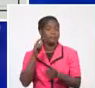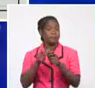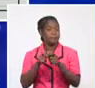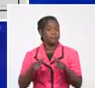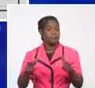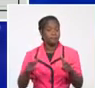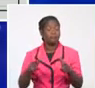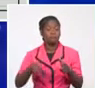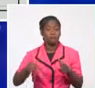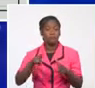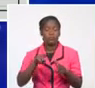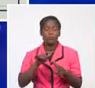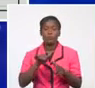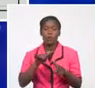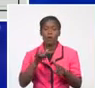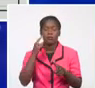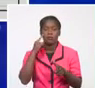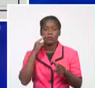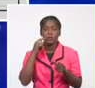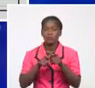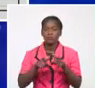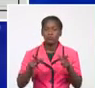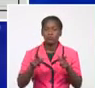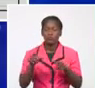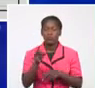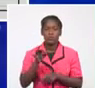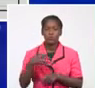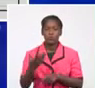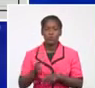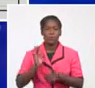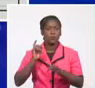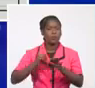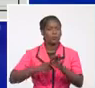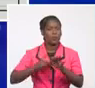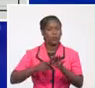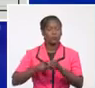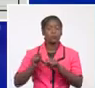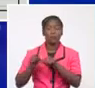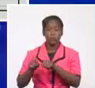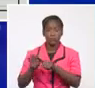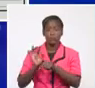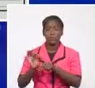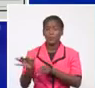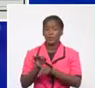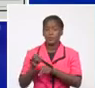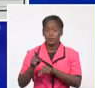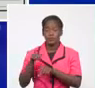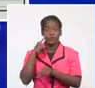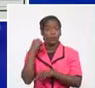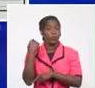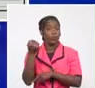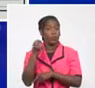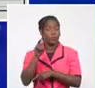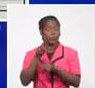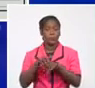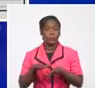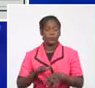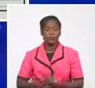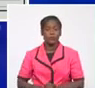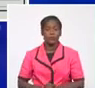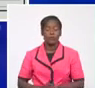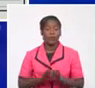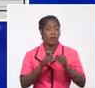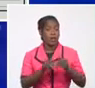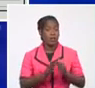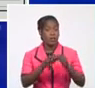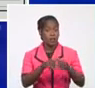mayor transmisión en el municipio de Cabaiguán. Y la provincia de Granma, que es la cuarta provincia con